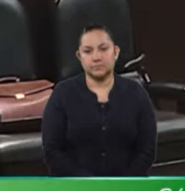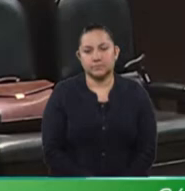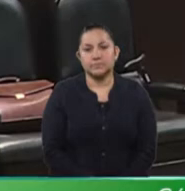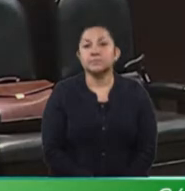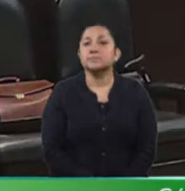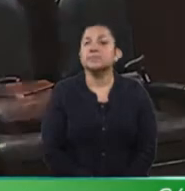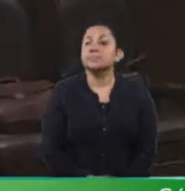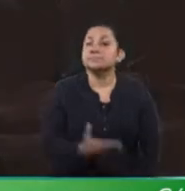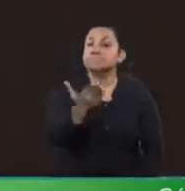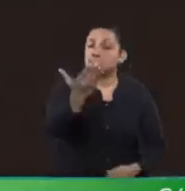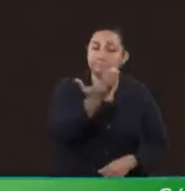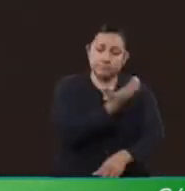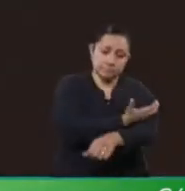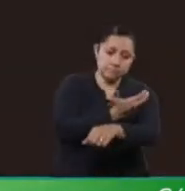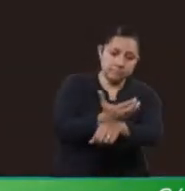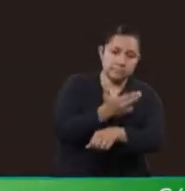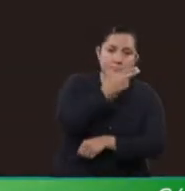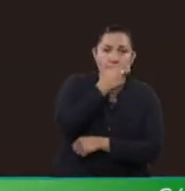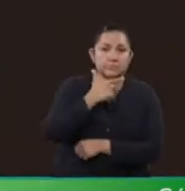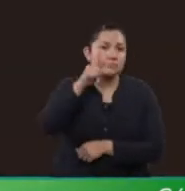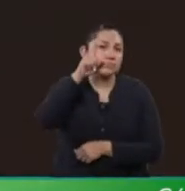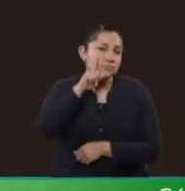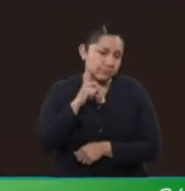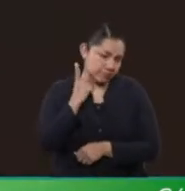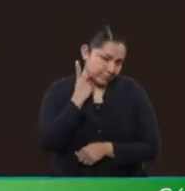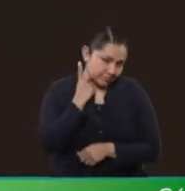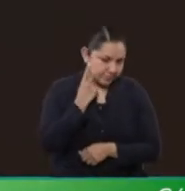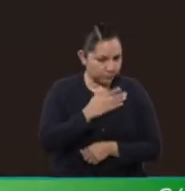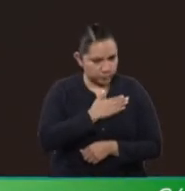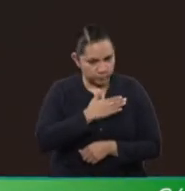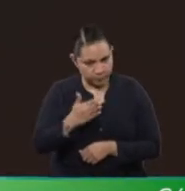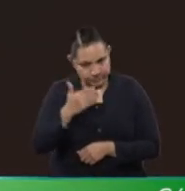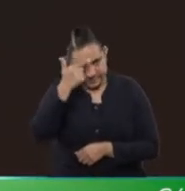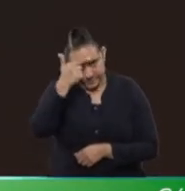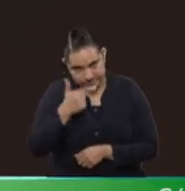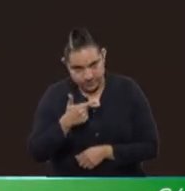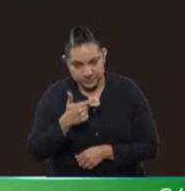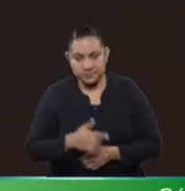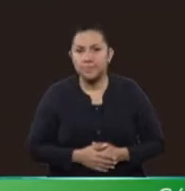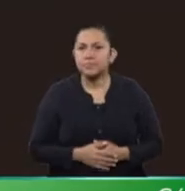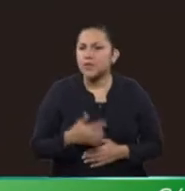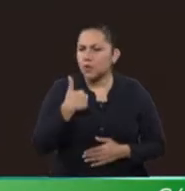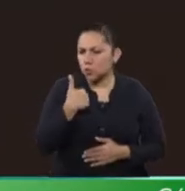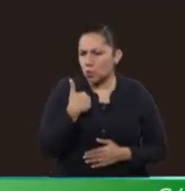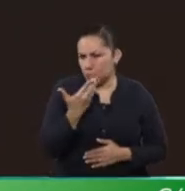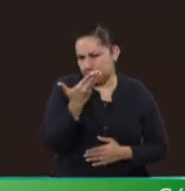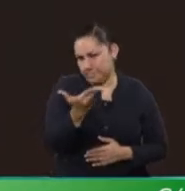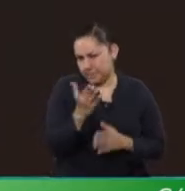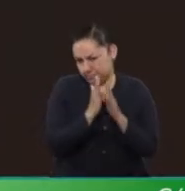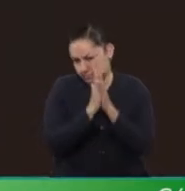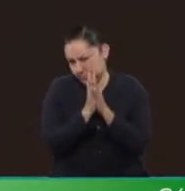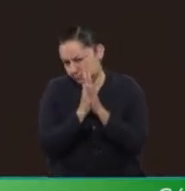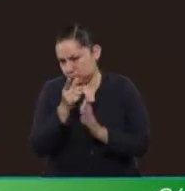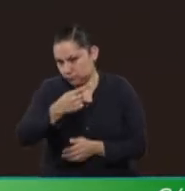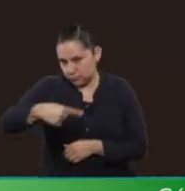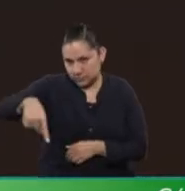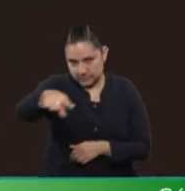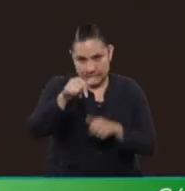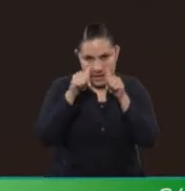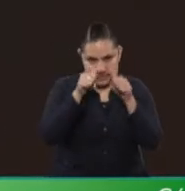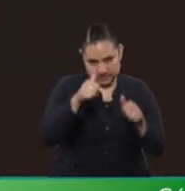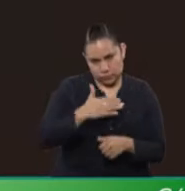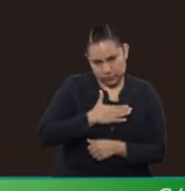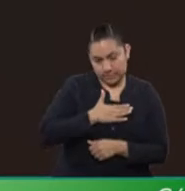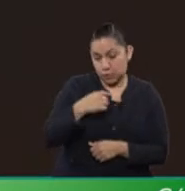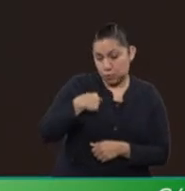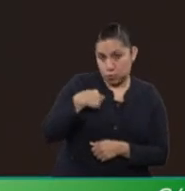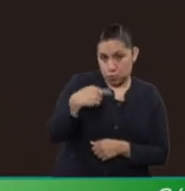muy buenas noches compañeras y compañeros diputados hoy quiero pedirles su atención por favor Mi nombre es Rodrigo